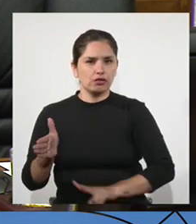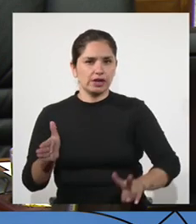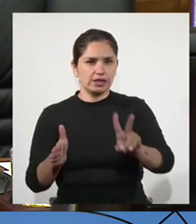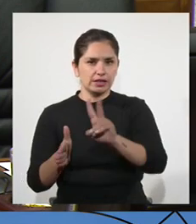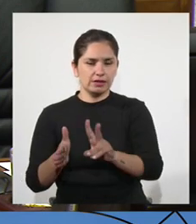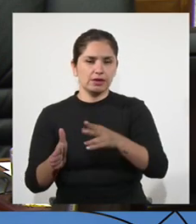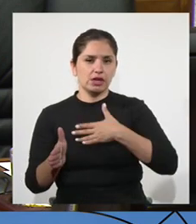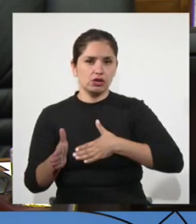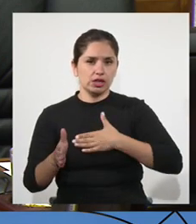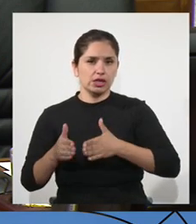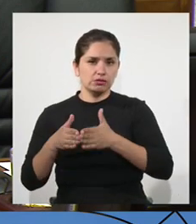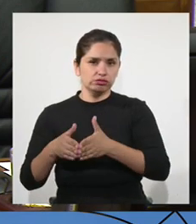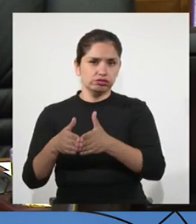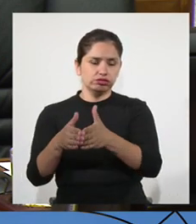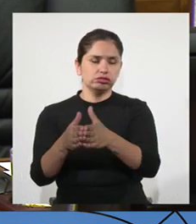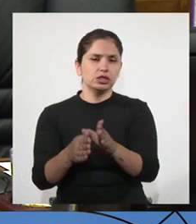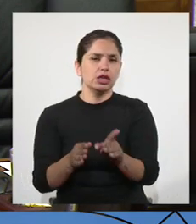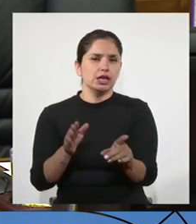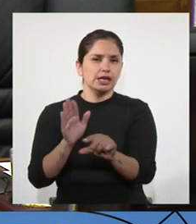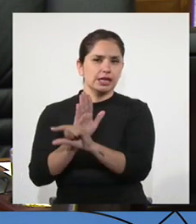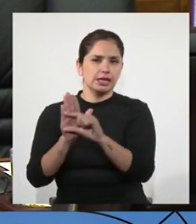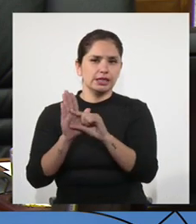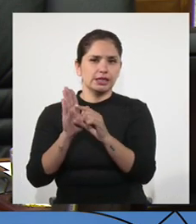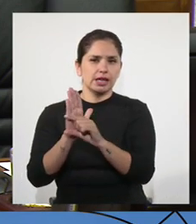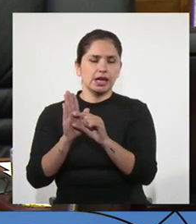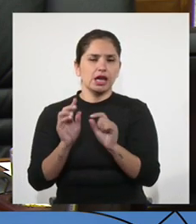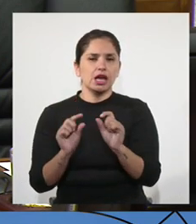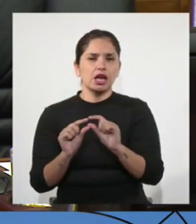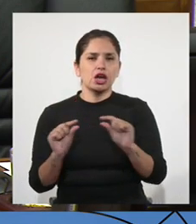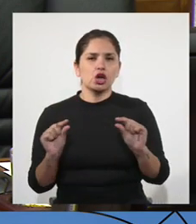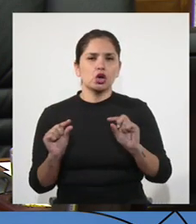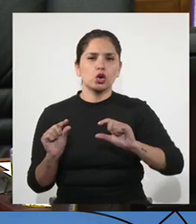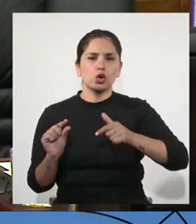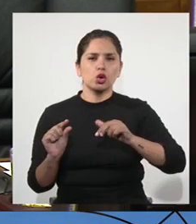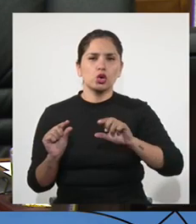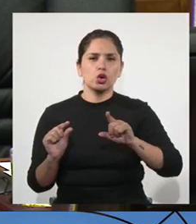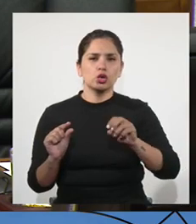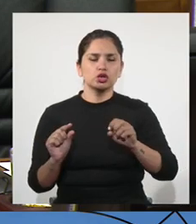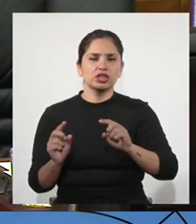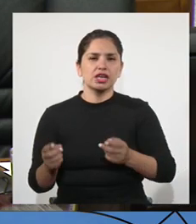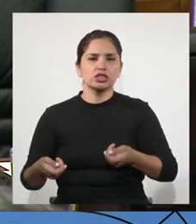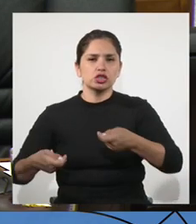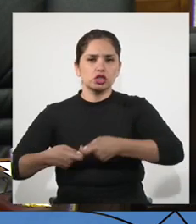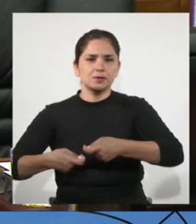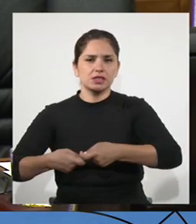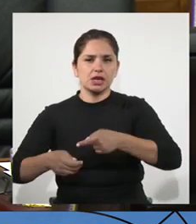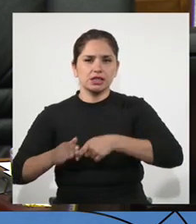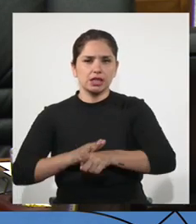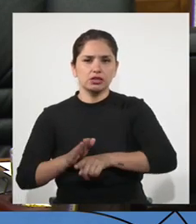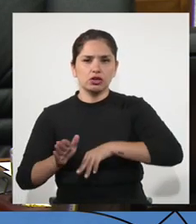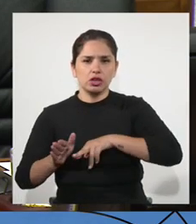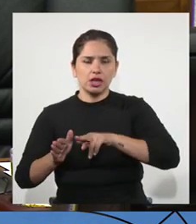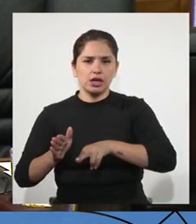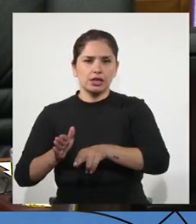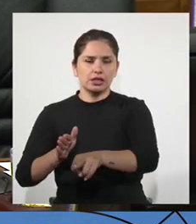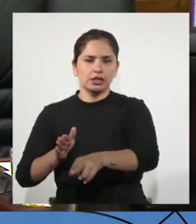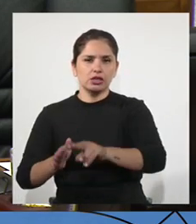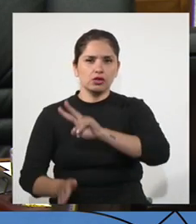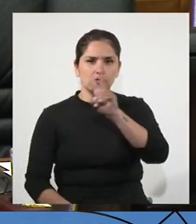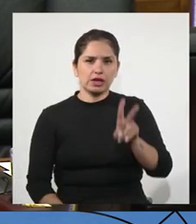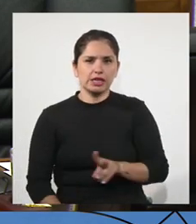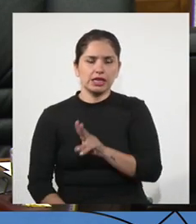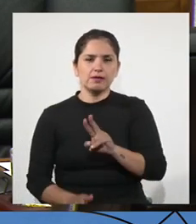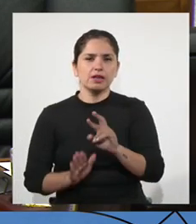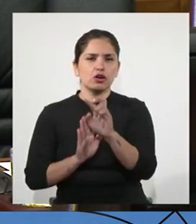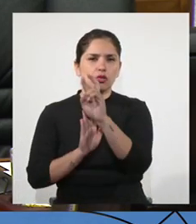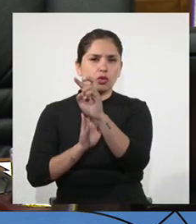a través de esta glosa es que se pueda subsidiar el transporte público dentro del río Valdivia como un programa para